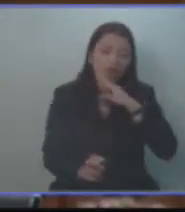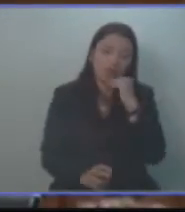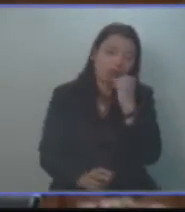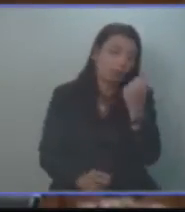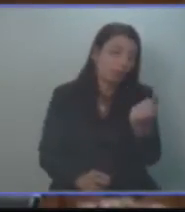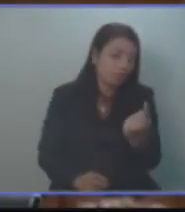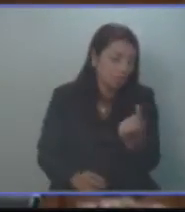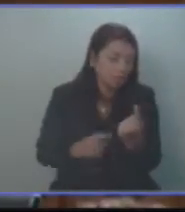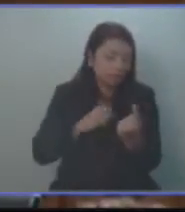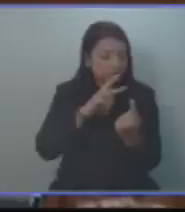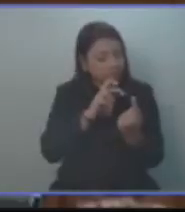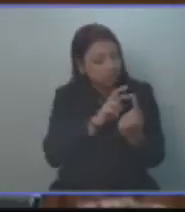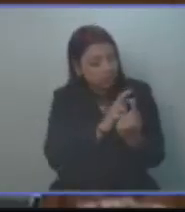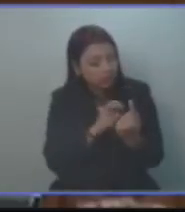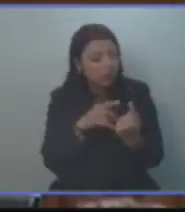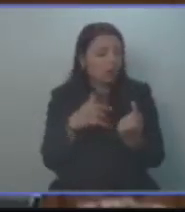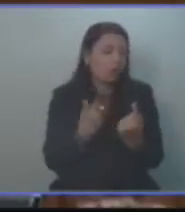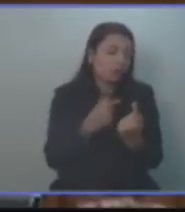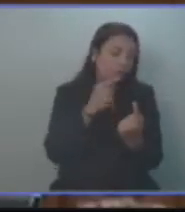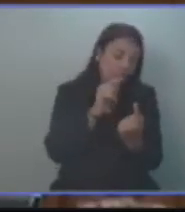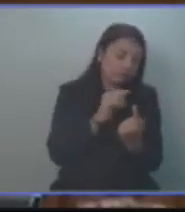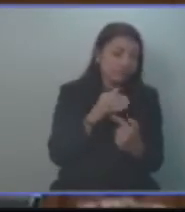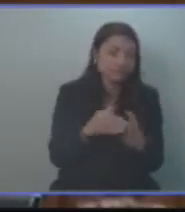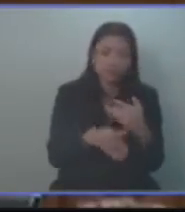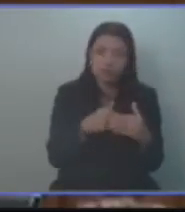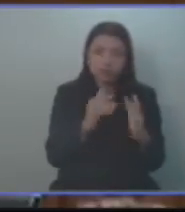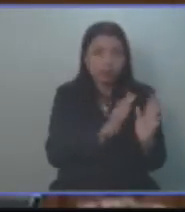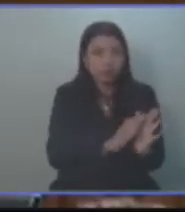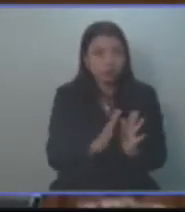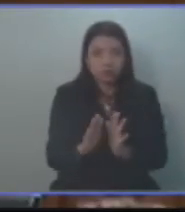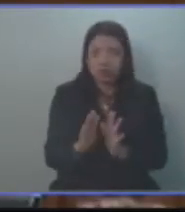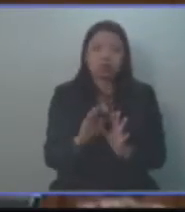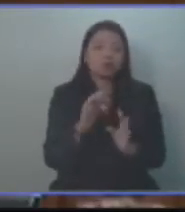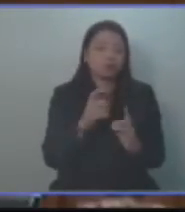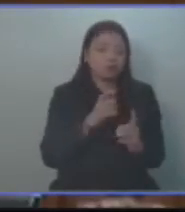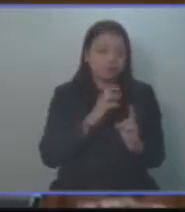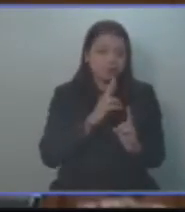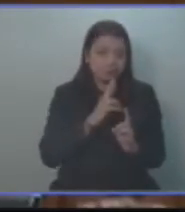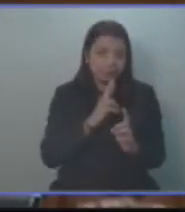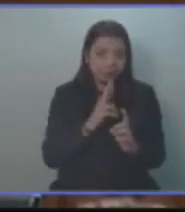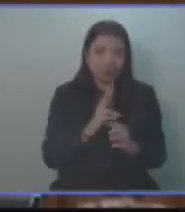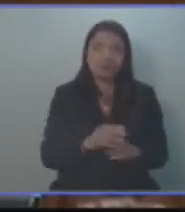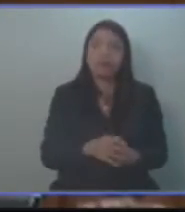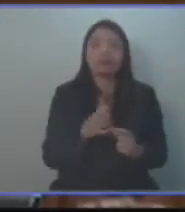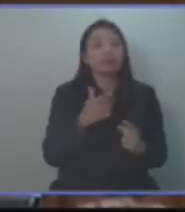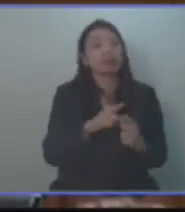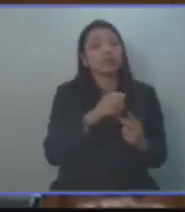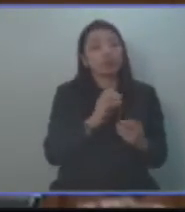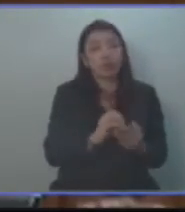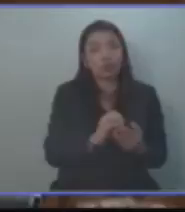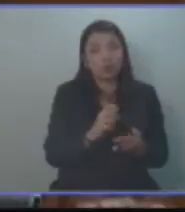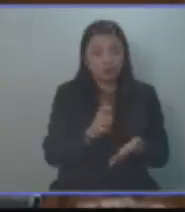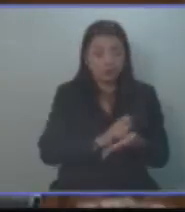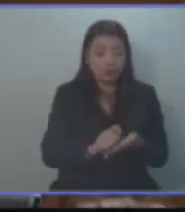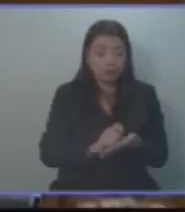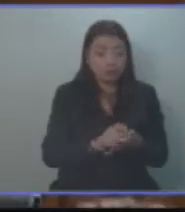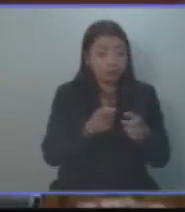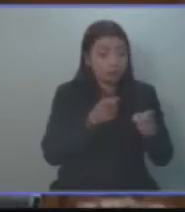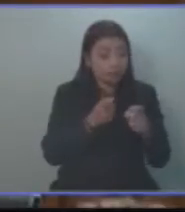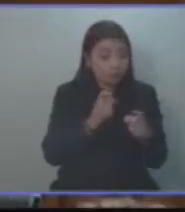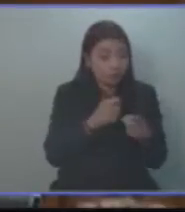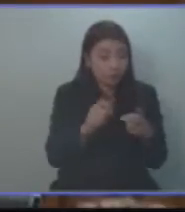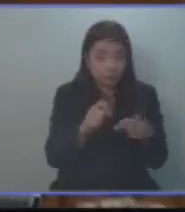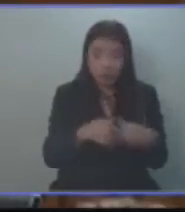instrumentos técnicos jurídicos, protocolos y guías clínicas relacionadas. O, llevar el seguimiento